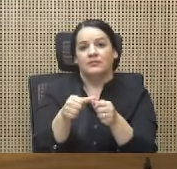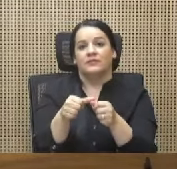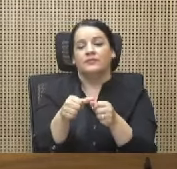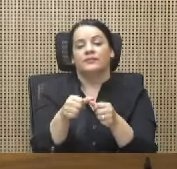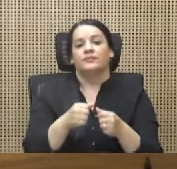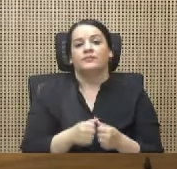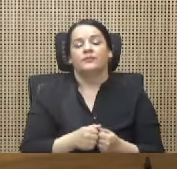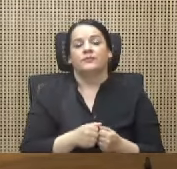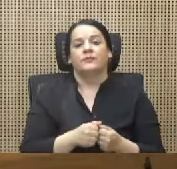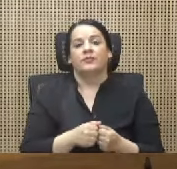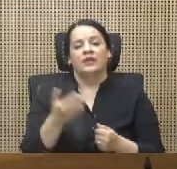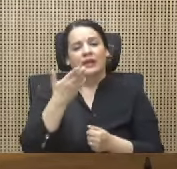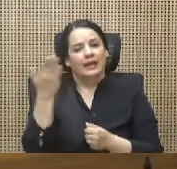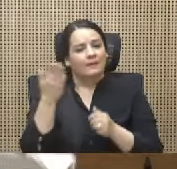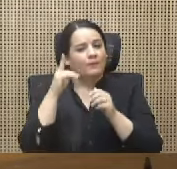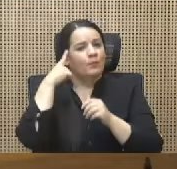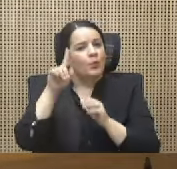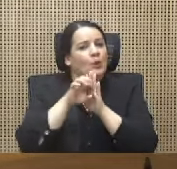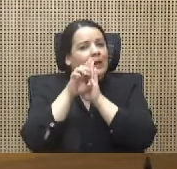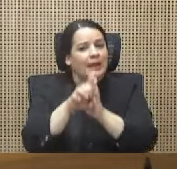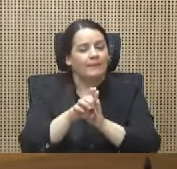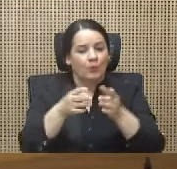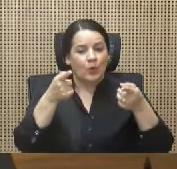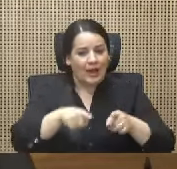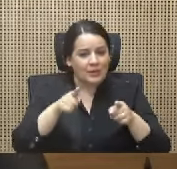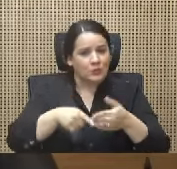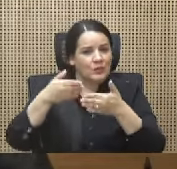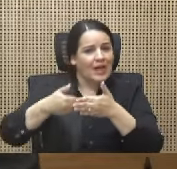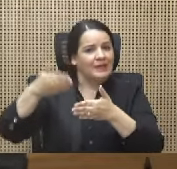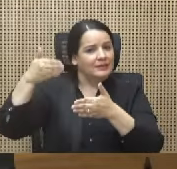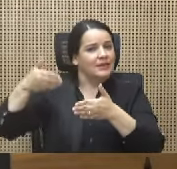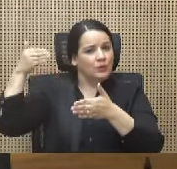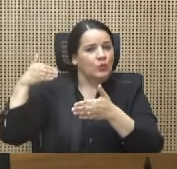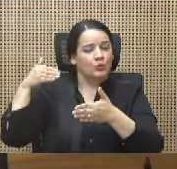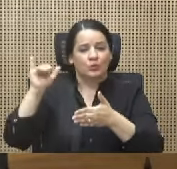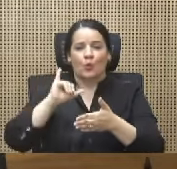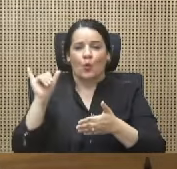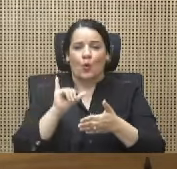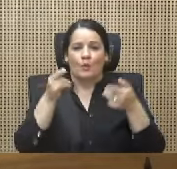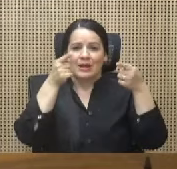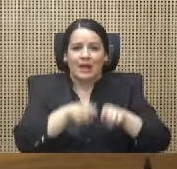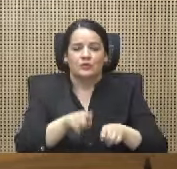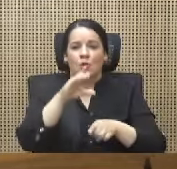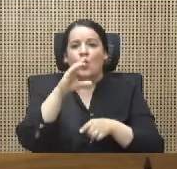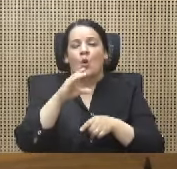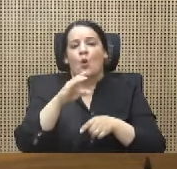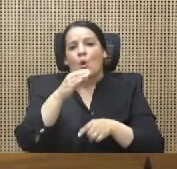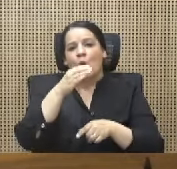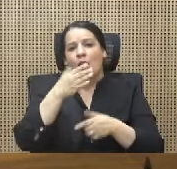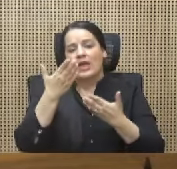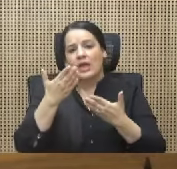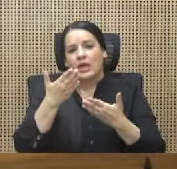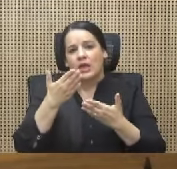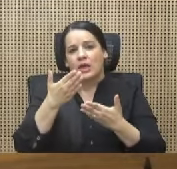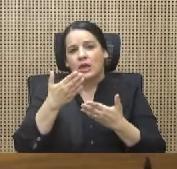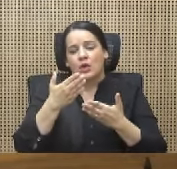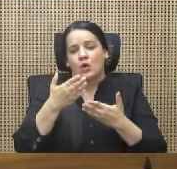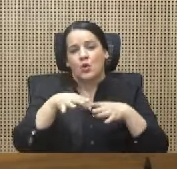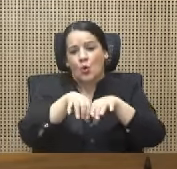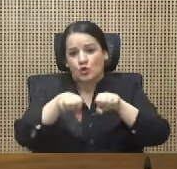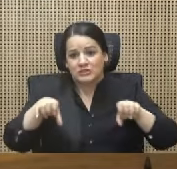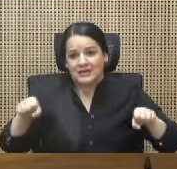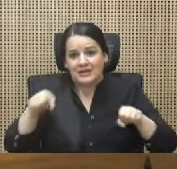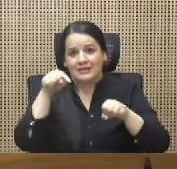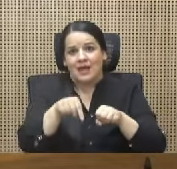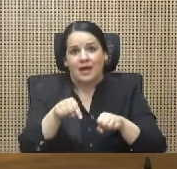Recordarán ustedes que, por ejemplo, en casos anteriores, como el caso Cochinilla o el caso Diamante, ciertamente,